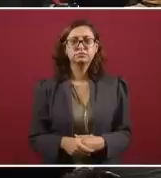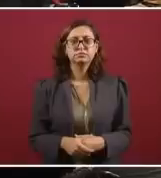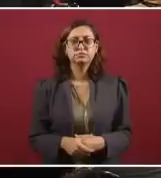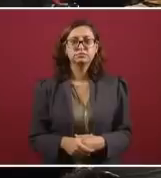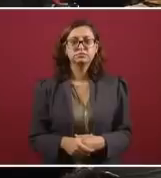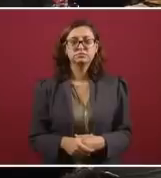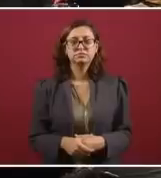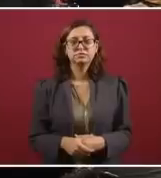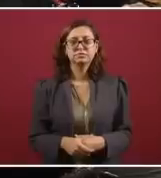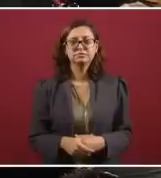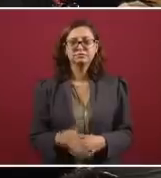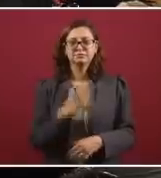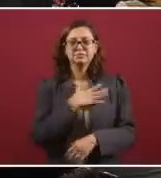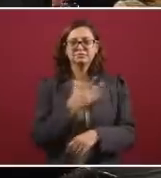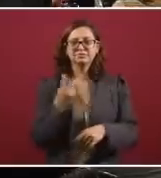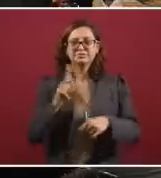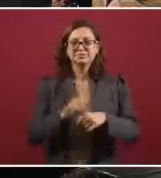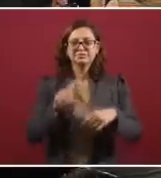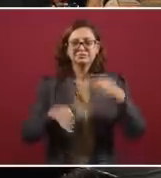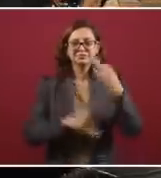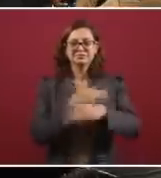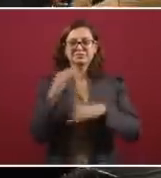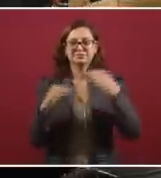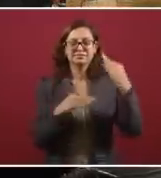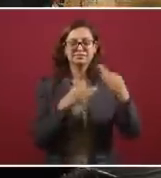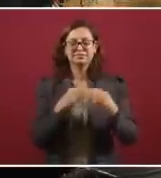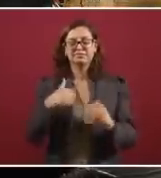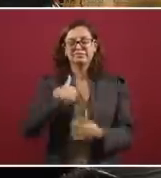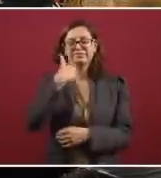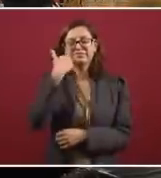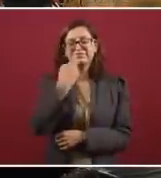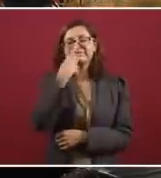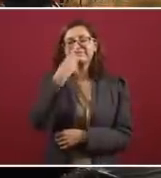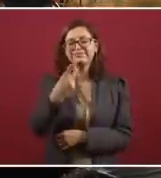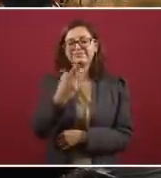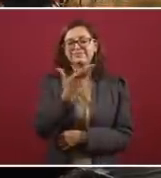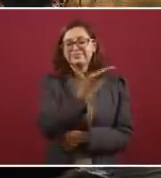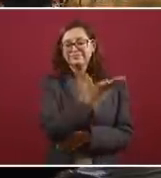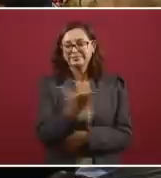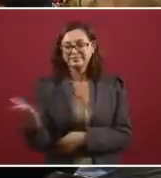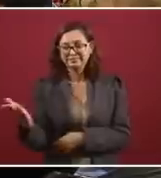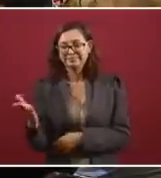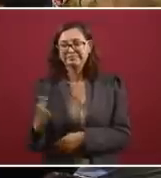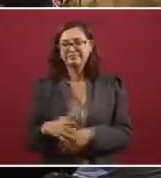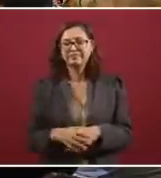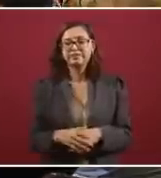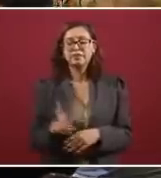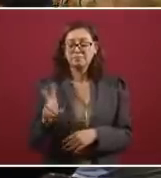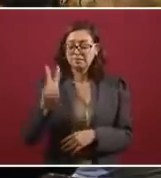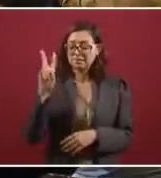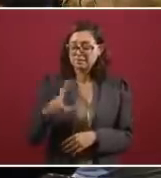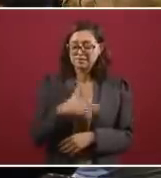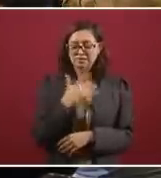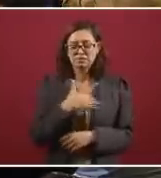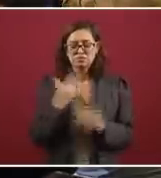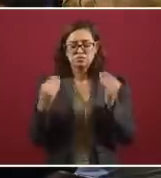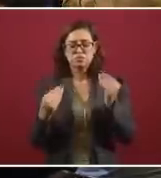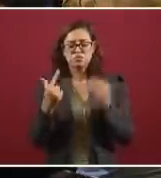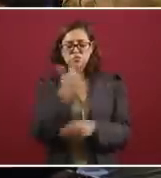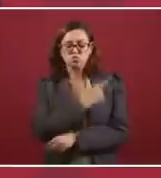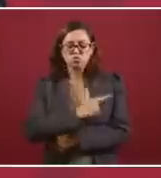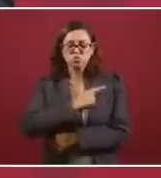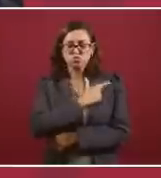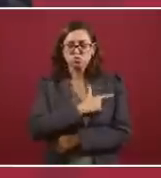Buenos días a todos. Pues decir que es un gran gusto poder haber concluido, que se haya podido haber concluido